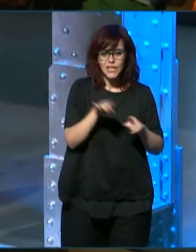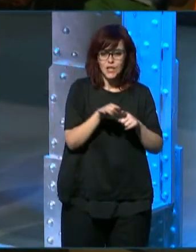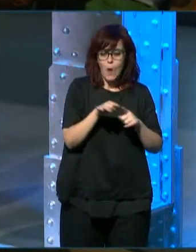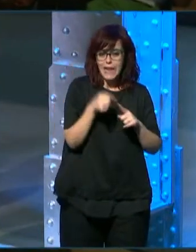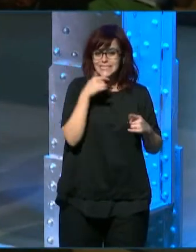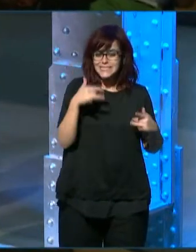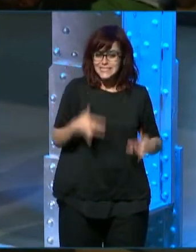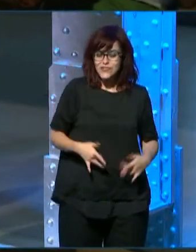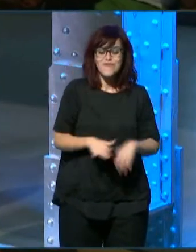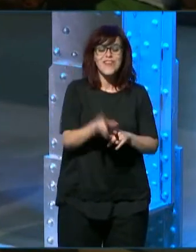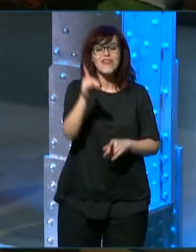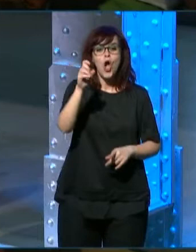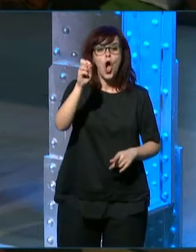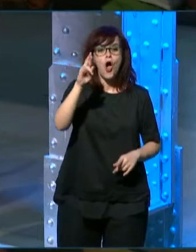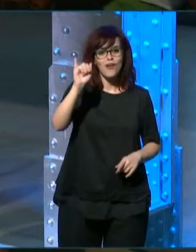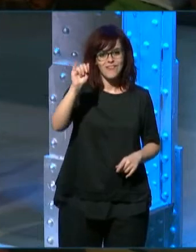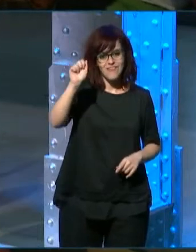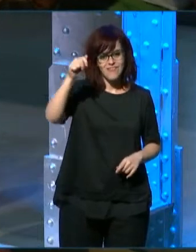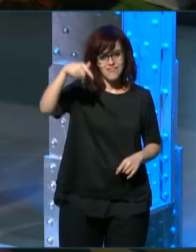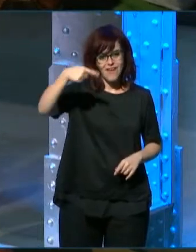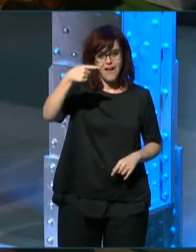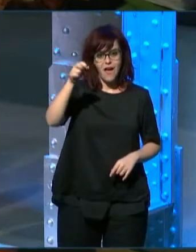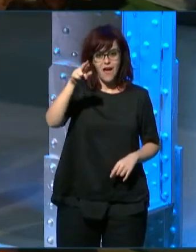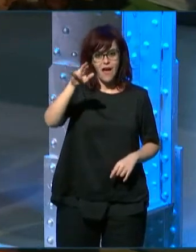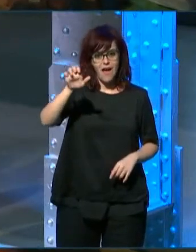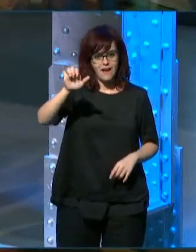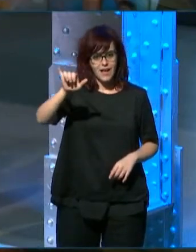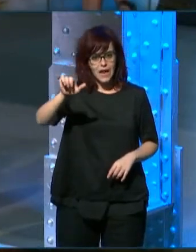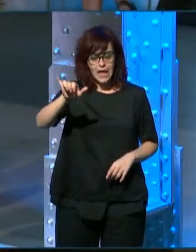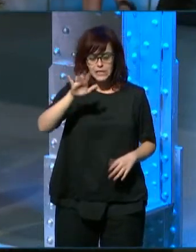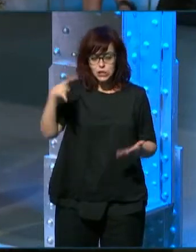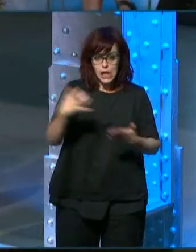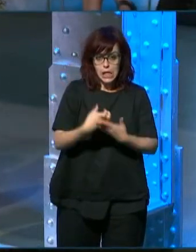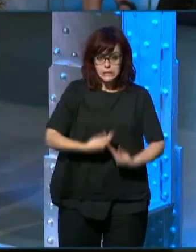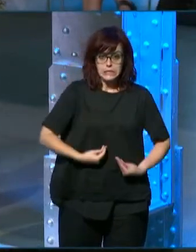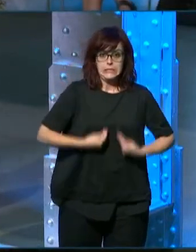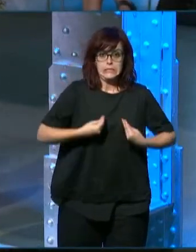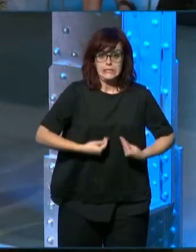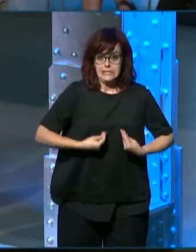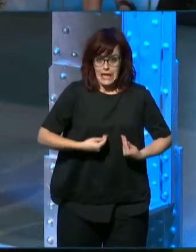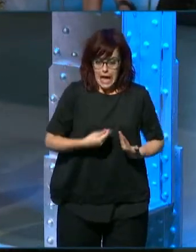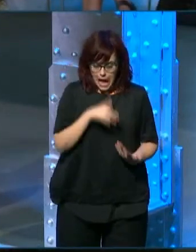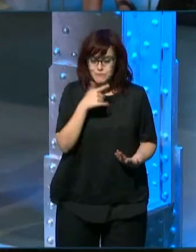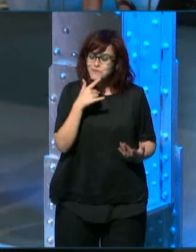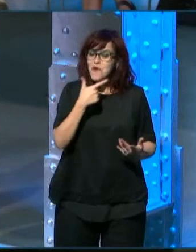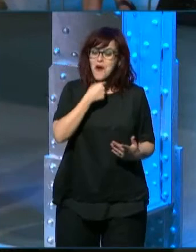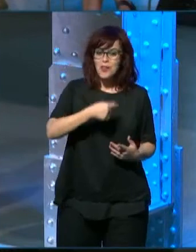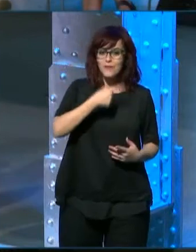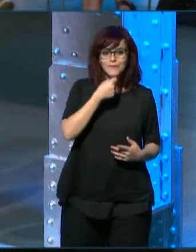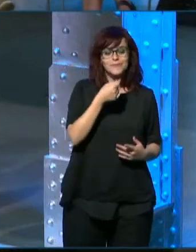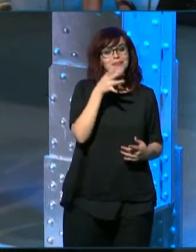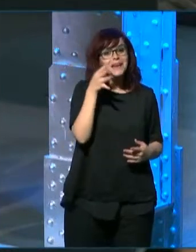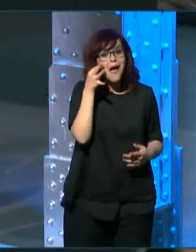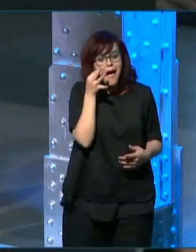Gray, que nos entró a todos de golpe, pues fue muy, muy, muy cómica y yo creo que